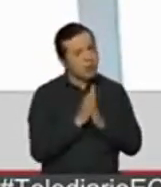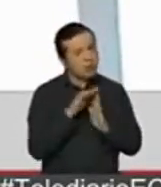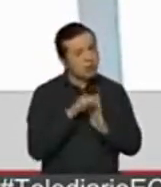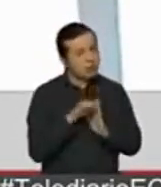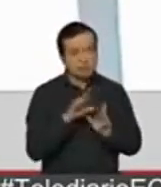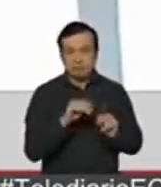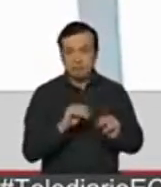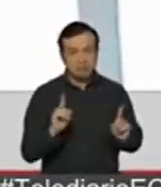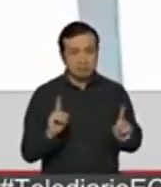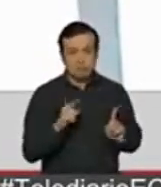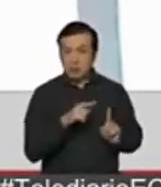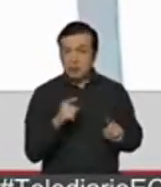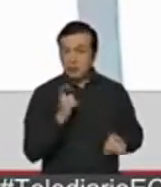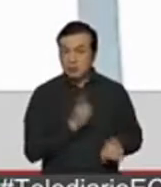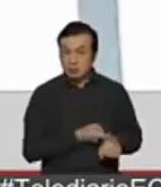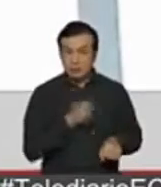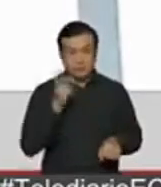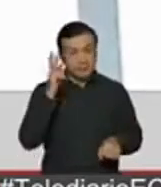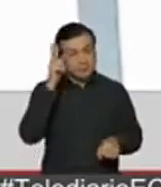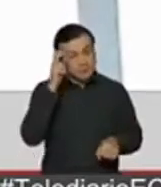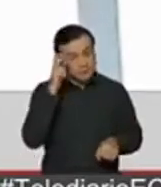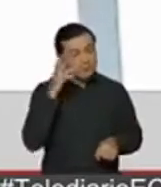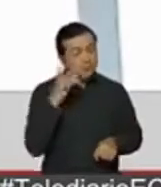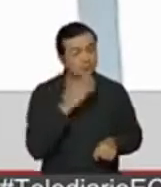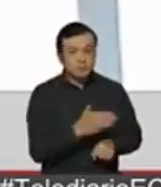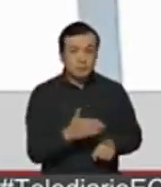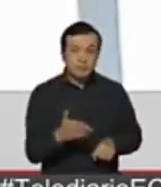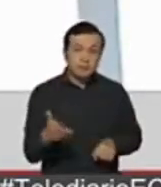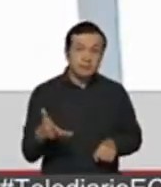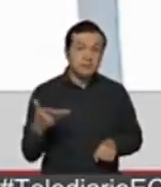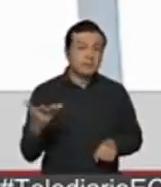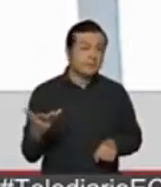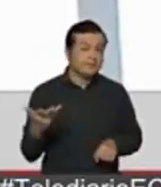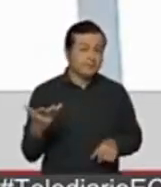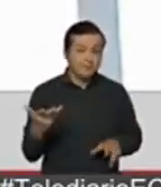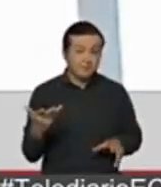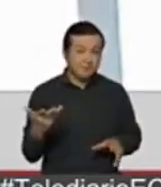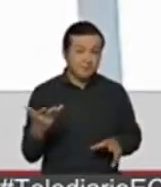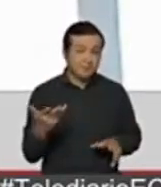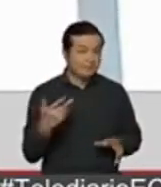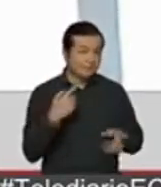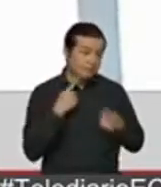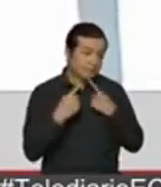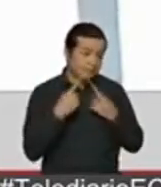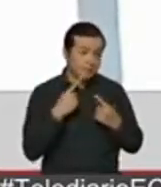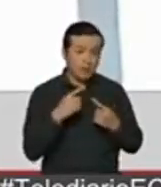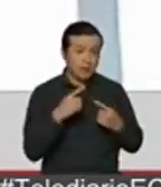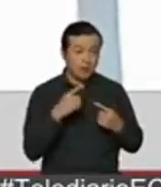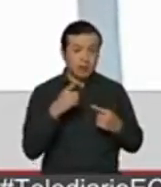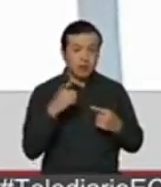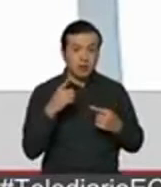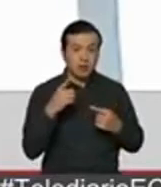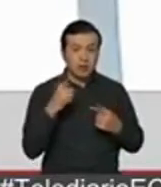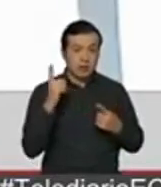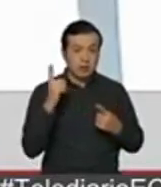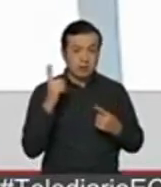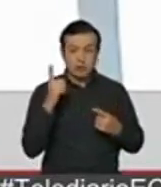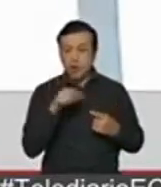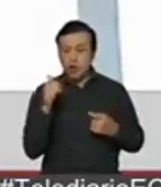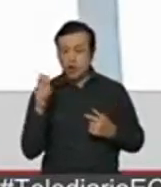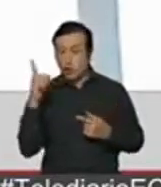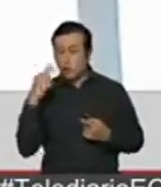en sus negociaciones. Entonces, me temo que, sin decir que la otra negociación haya sido fácil, ni mucho menos, me temo que la